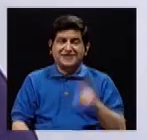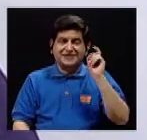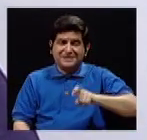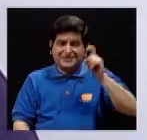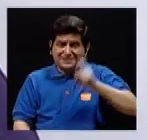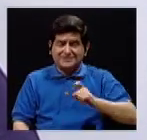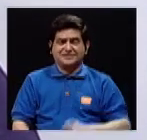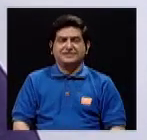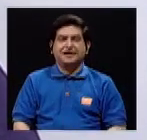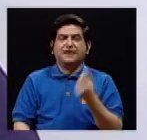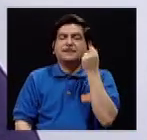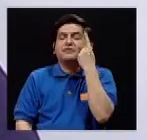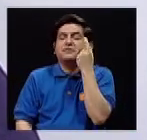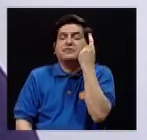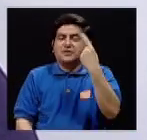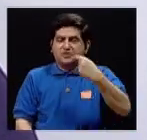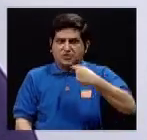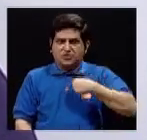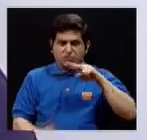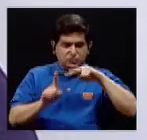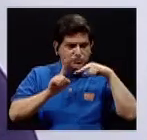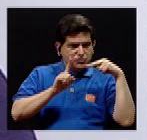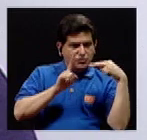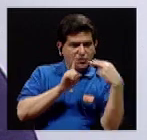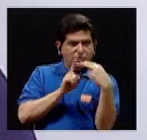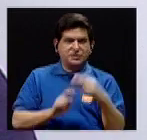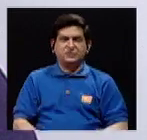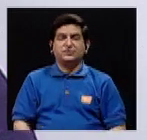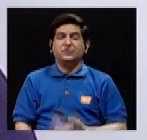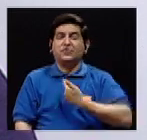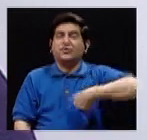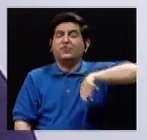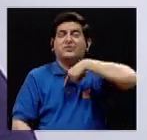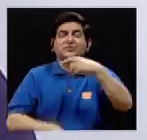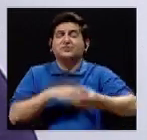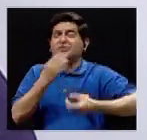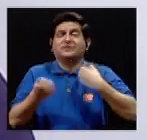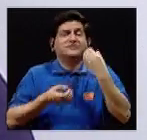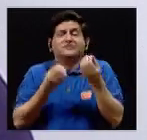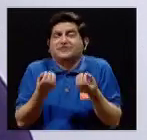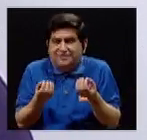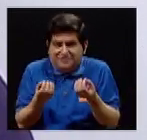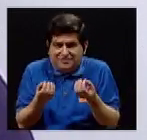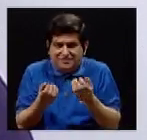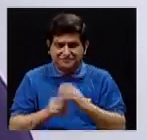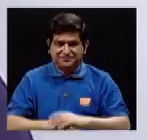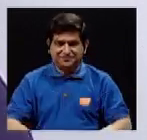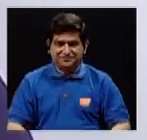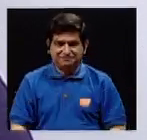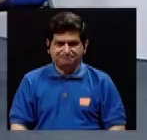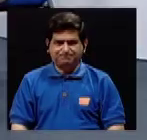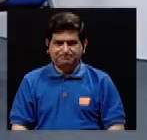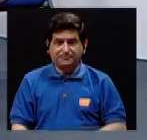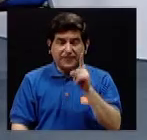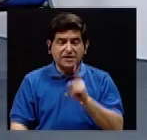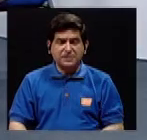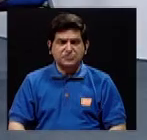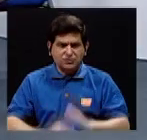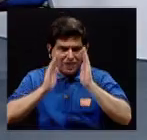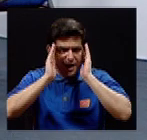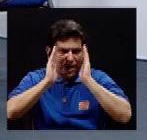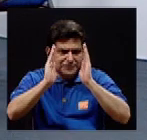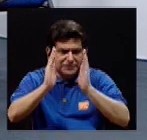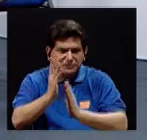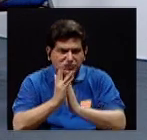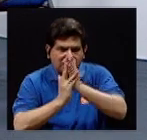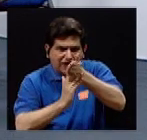poder entender desde la visión como les decía nosotros lo que hacemos Es e dar un abordaje